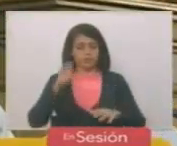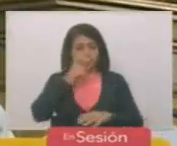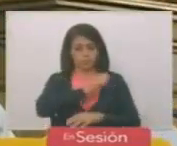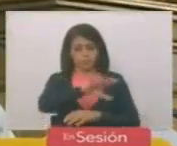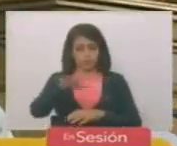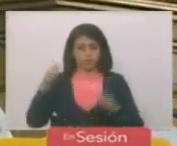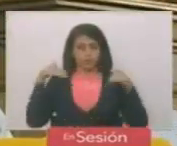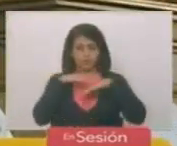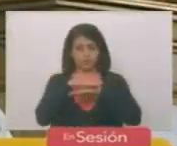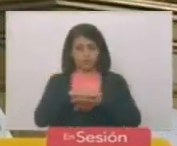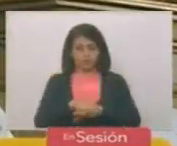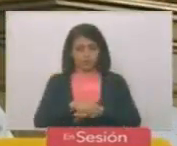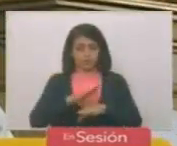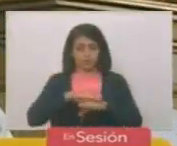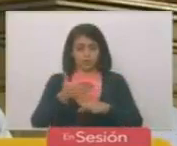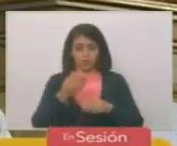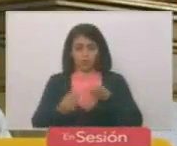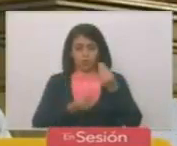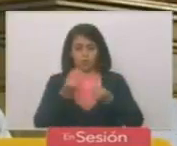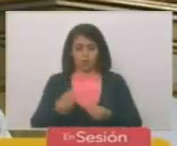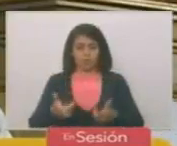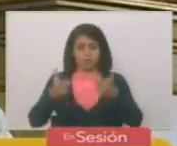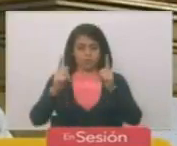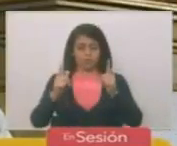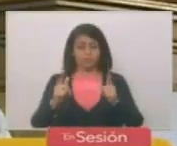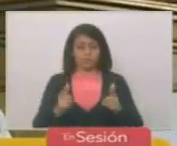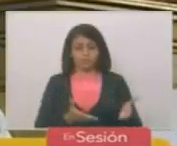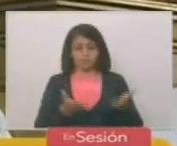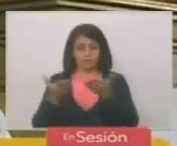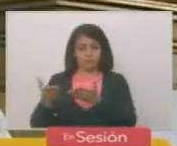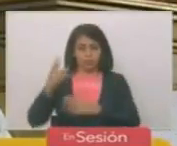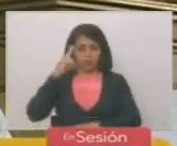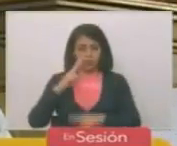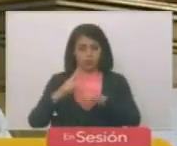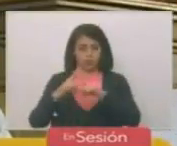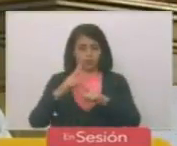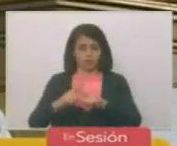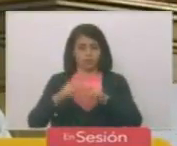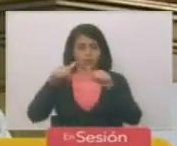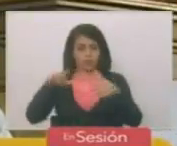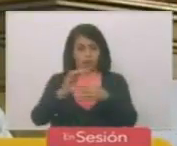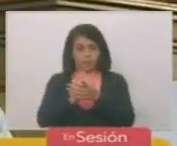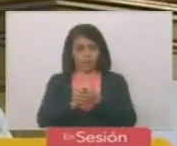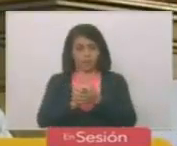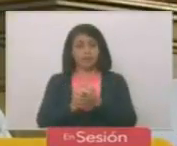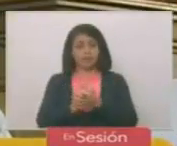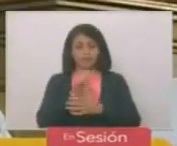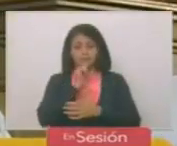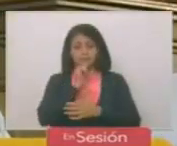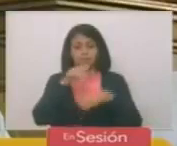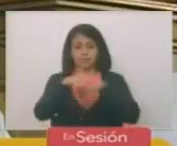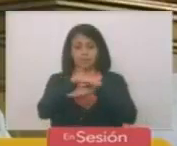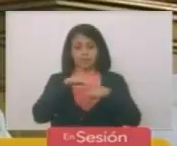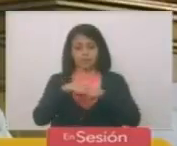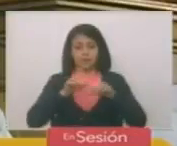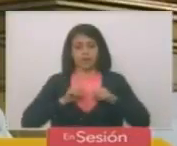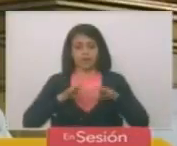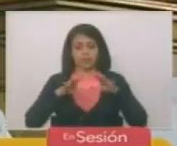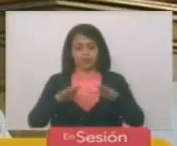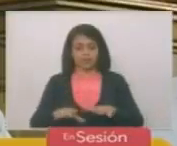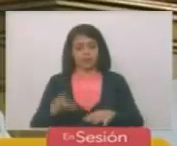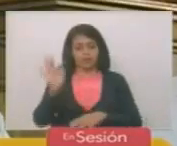e Integración, mediante el cual autoriza el conferimiento de la condecoración Orden de Amistad por parte del Ministerio de Asuntos